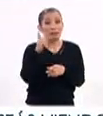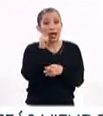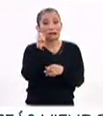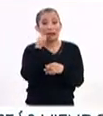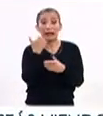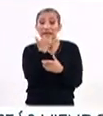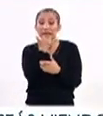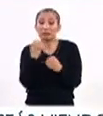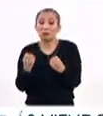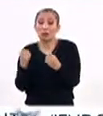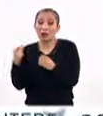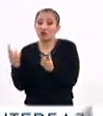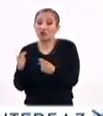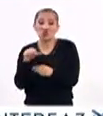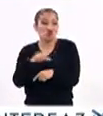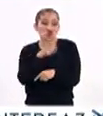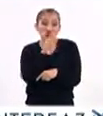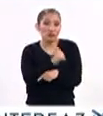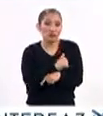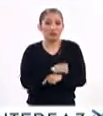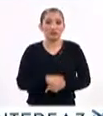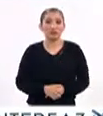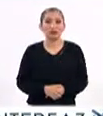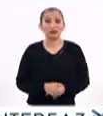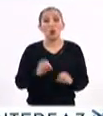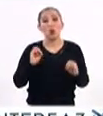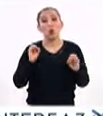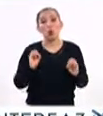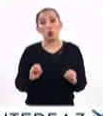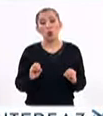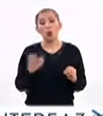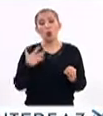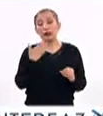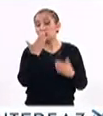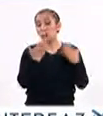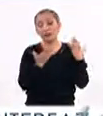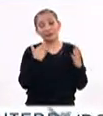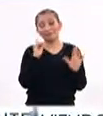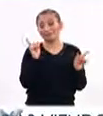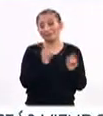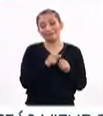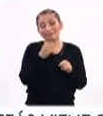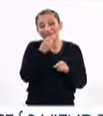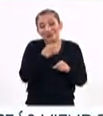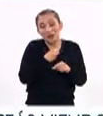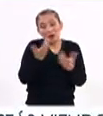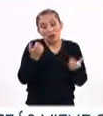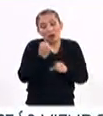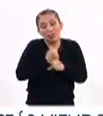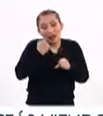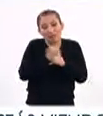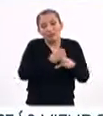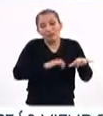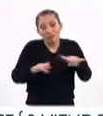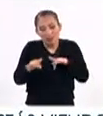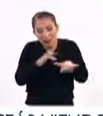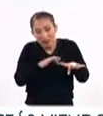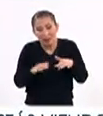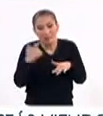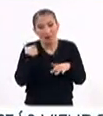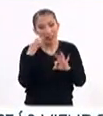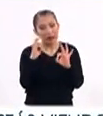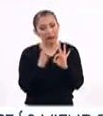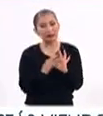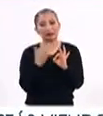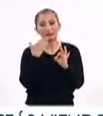tengo concierto, hoy no puedo. O tengo que estudiar, simplemente tengo que estar practicando